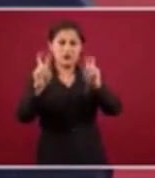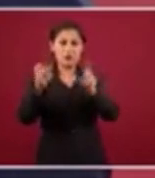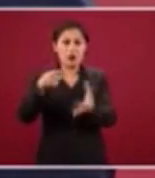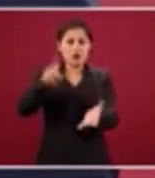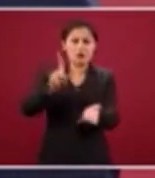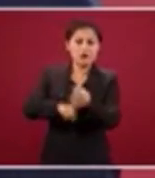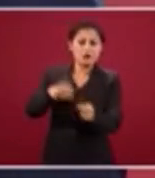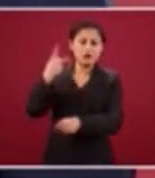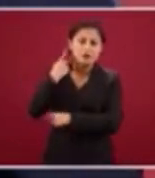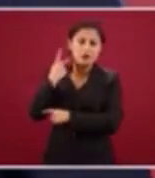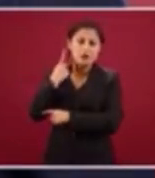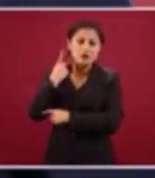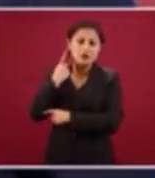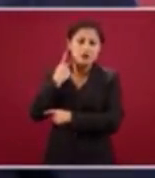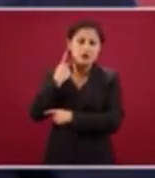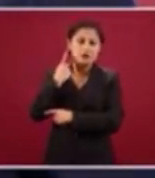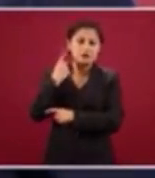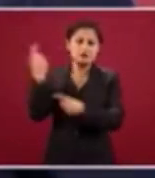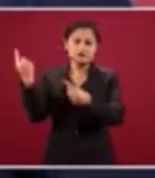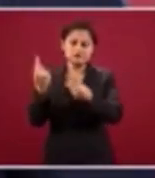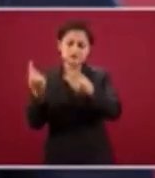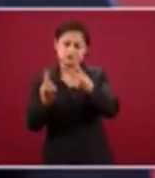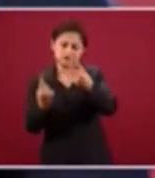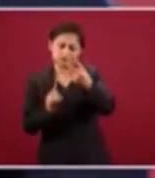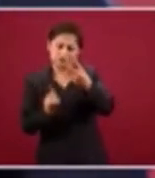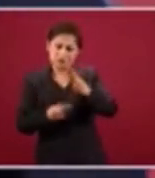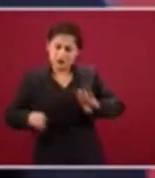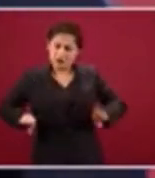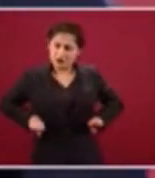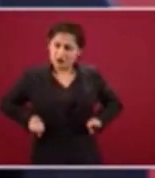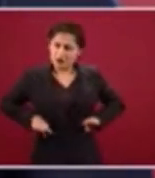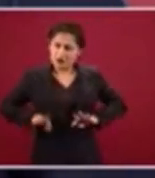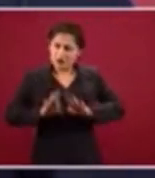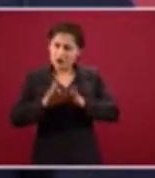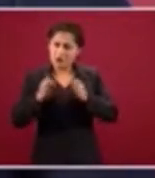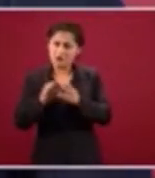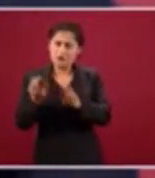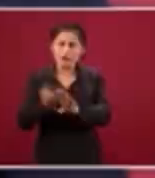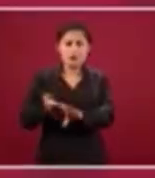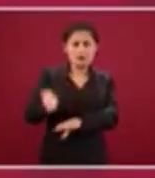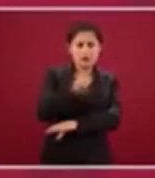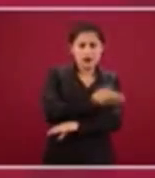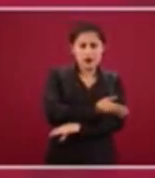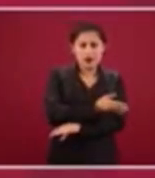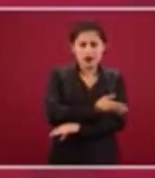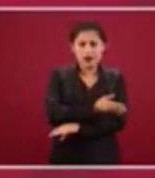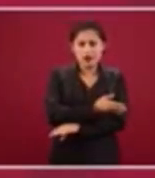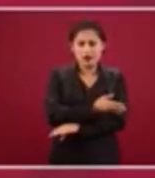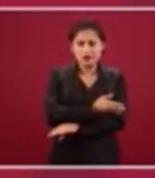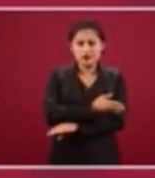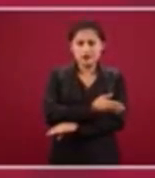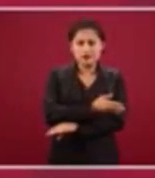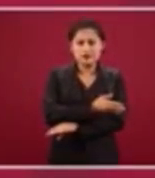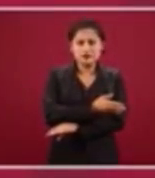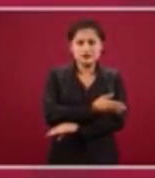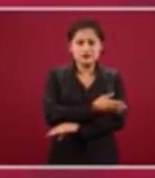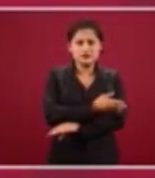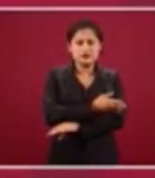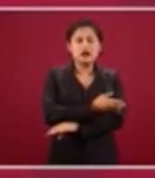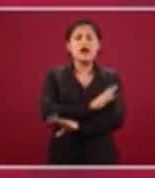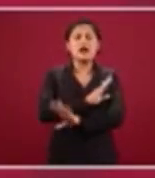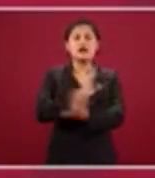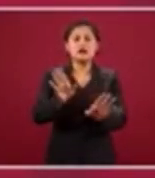son corrientes de pensamiento que se han extendido, llegan a